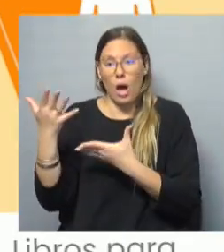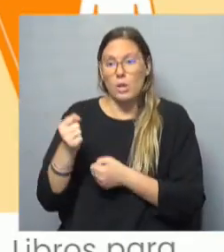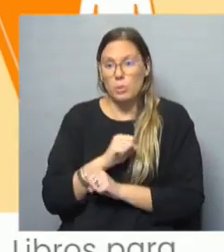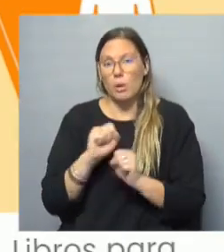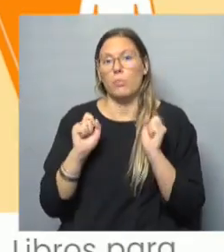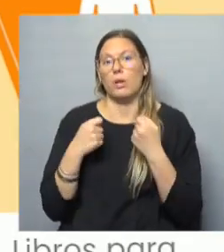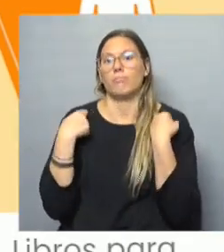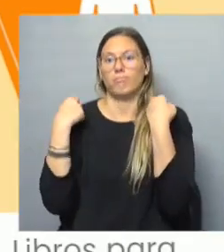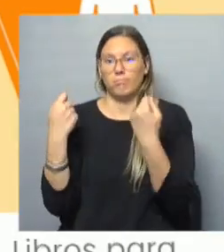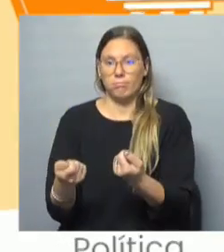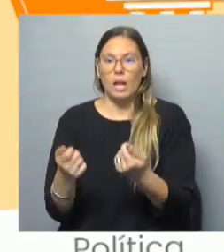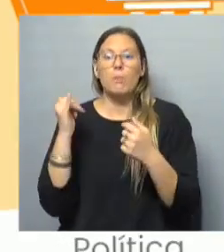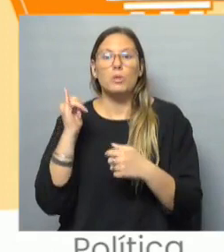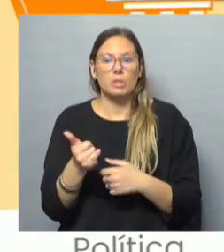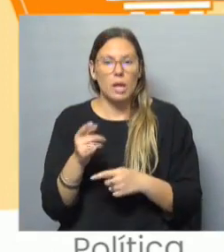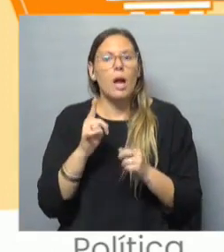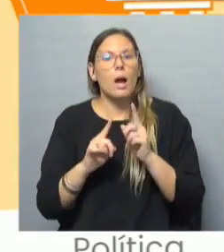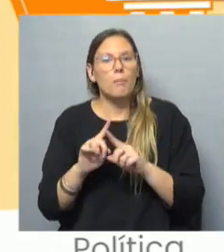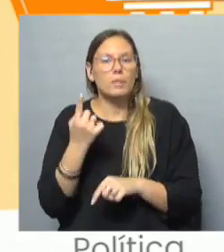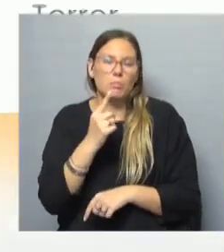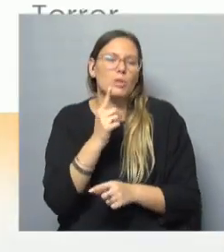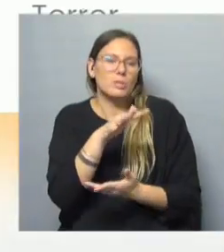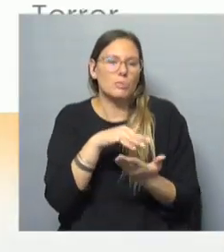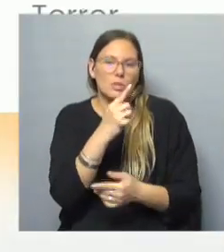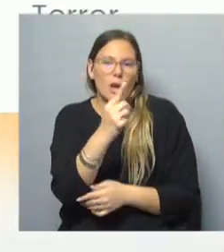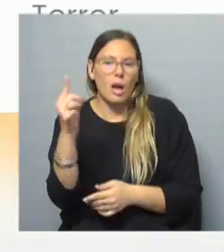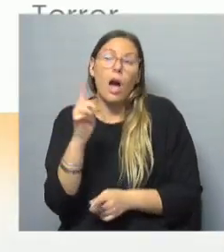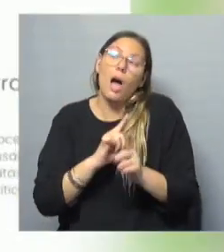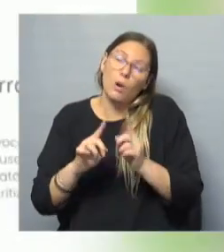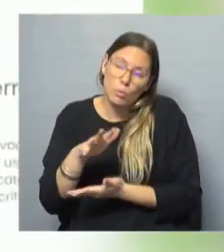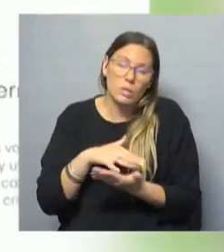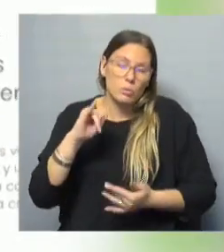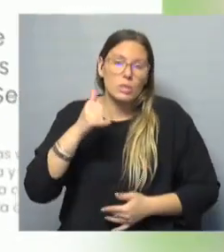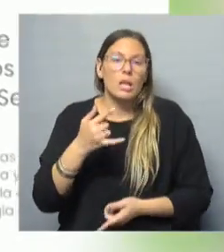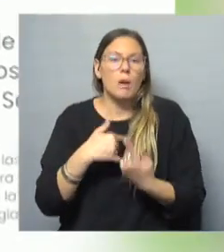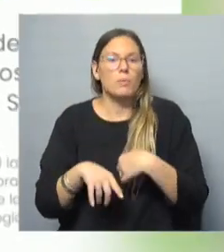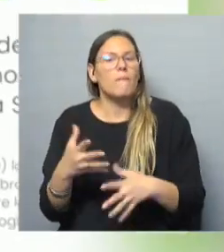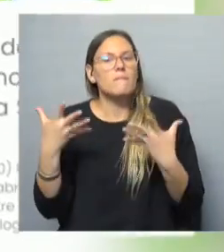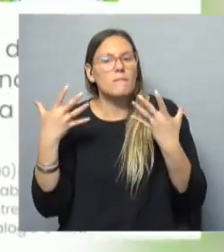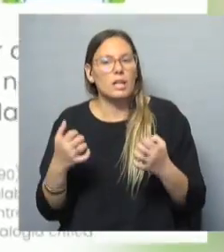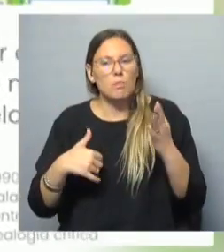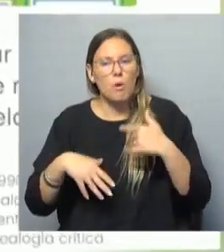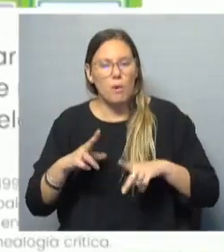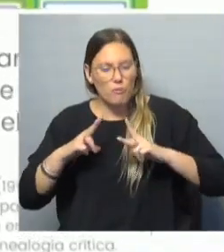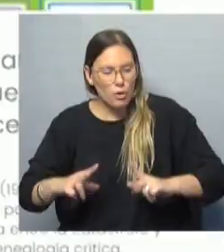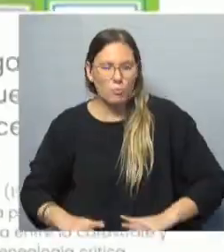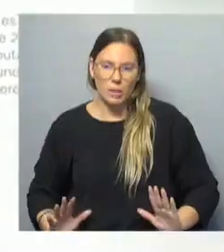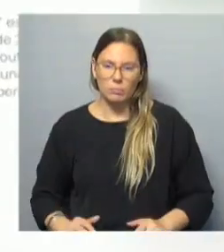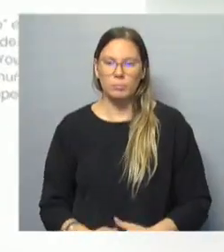llegar. Pero sí, al principio fue muy caso a caso, eso sigue pasando en algunos casos hoy, pero estamos tratando de darle una